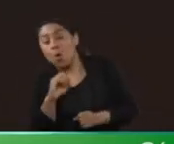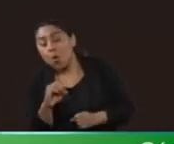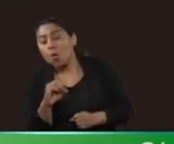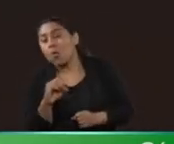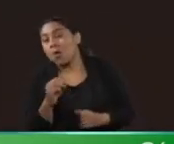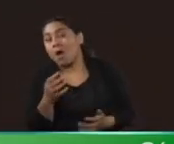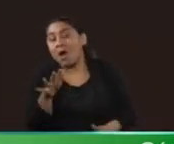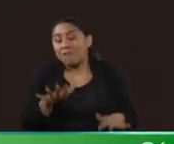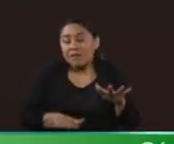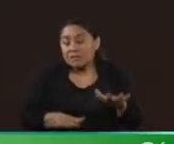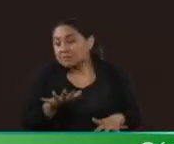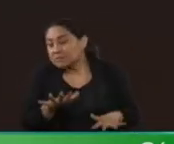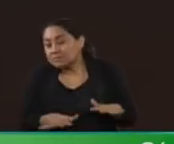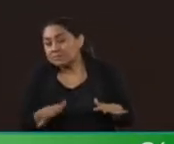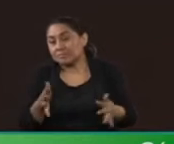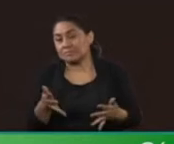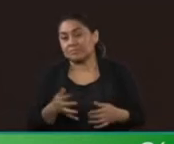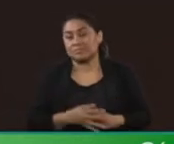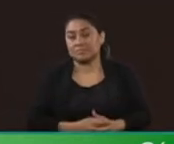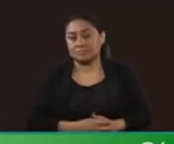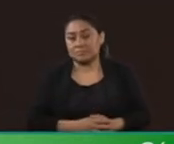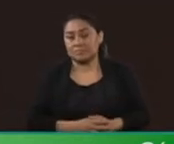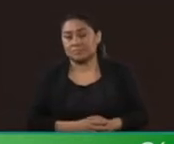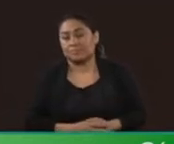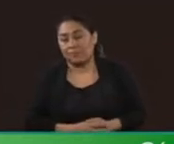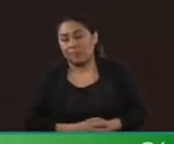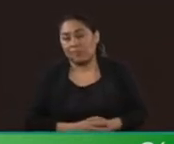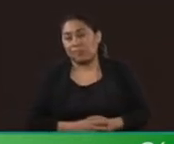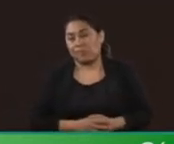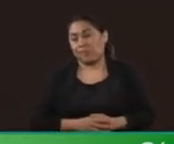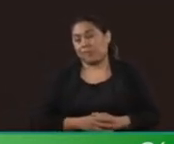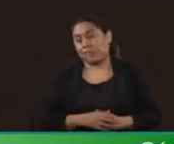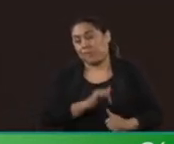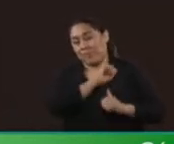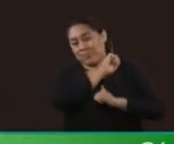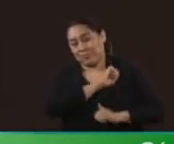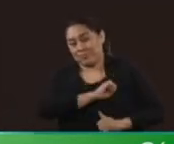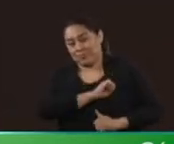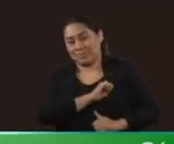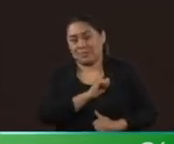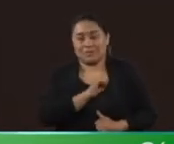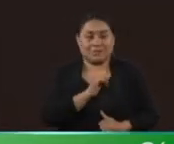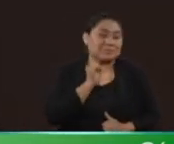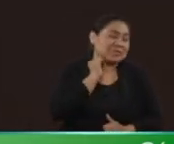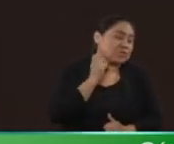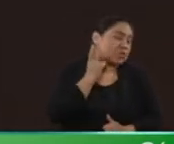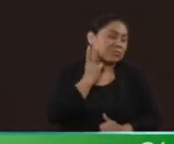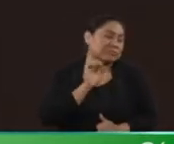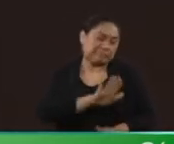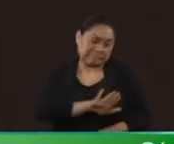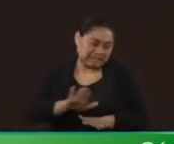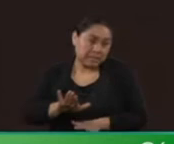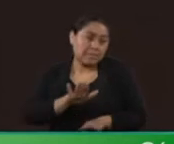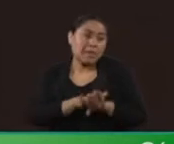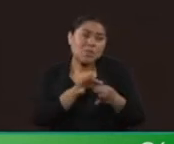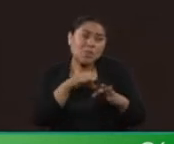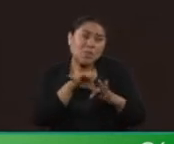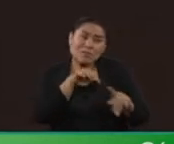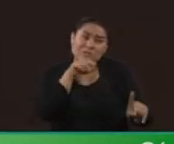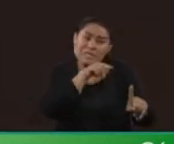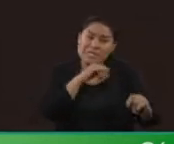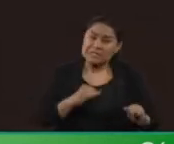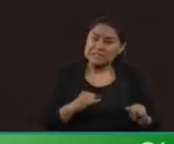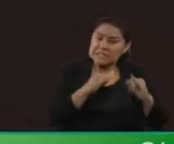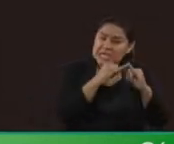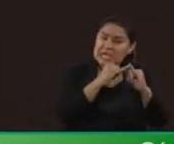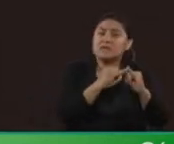encabece en cierto momento los poderes de la unión sea un garante de que la